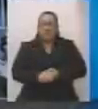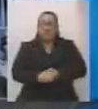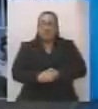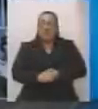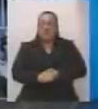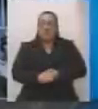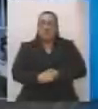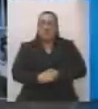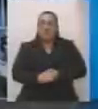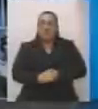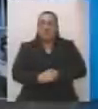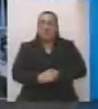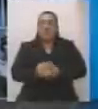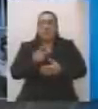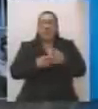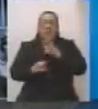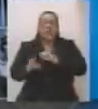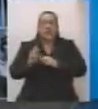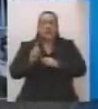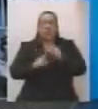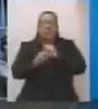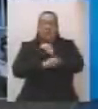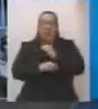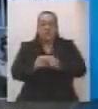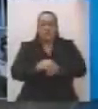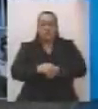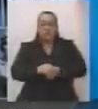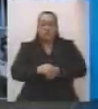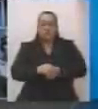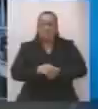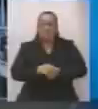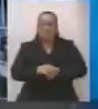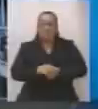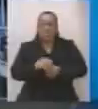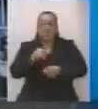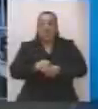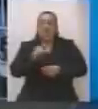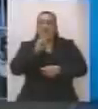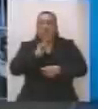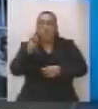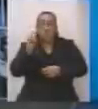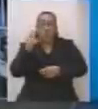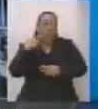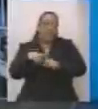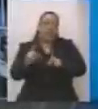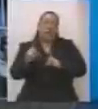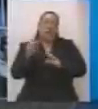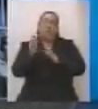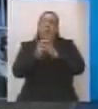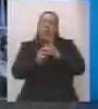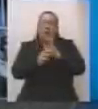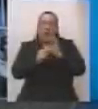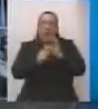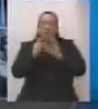generalmente se diseñan en un país, por ejemplo en los Estados Unidos, pero la